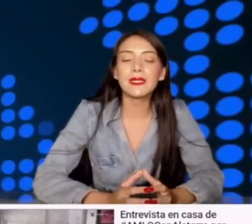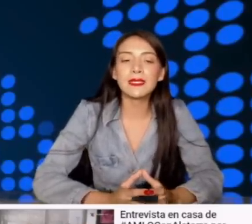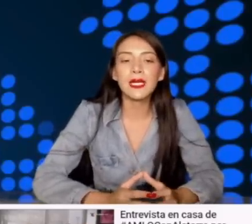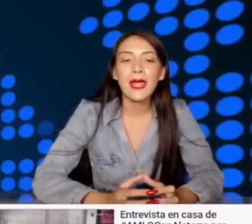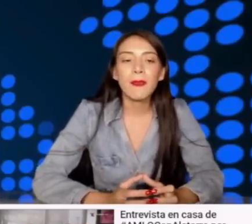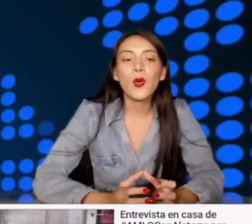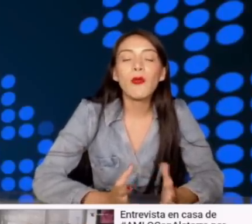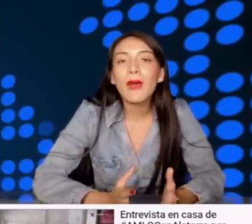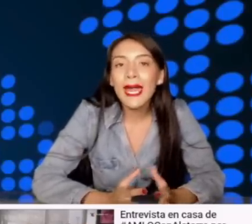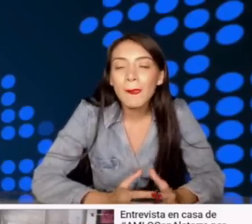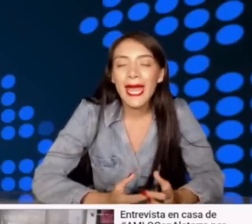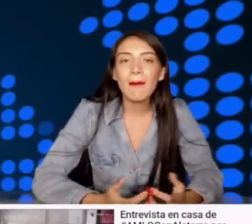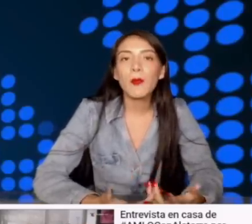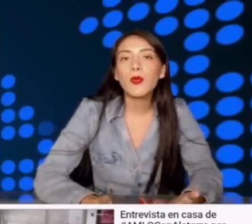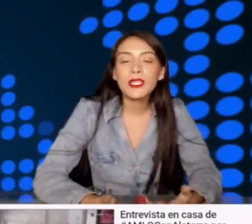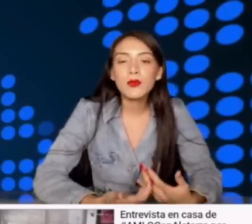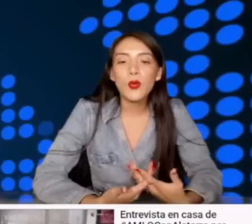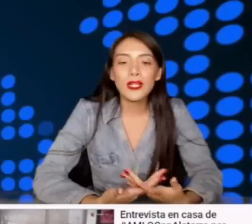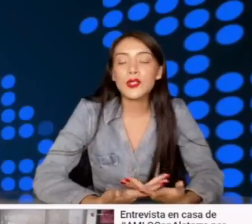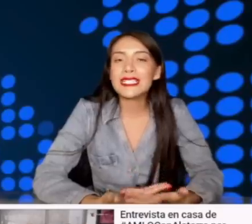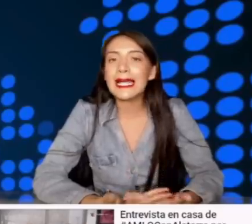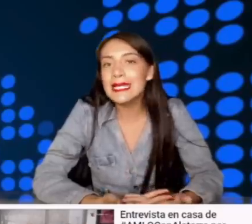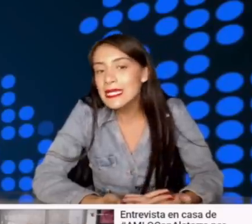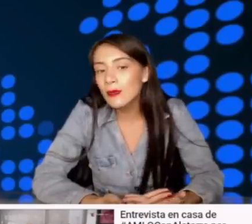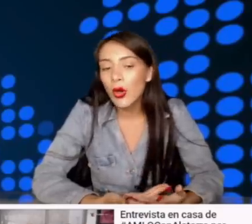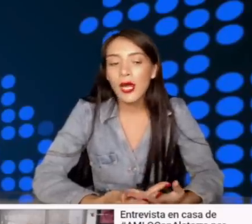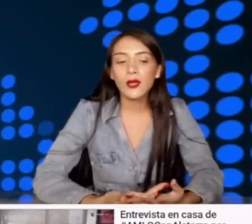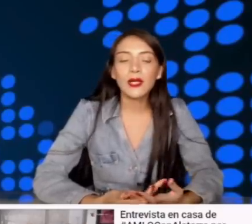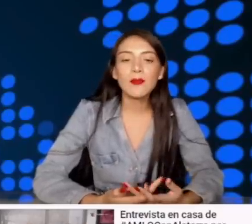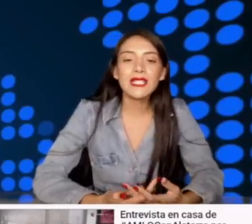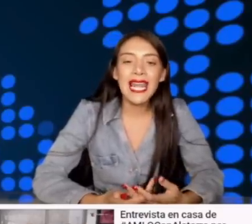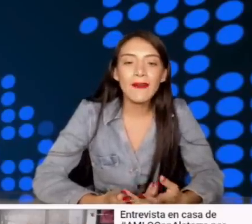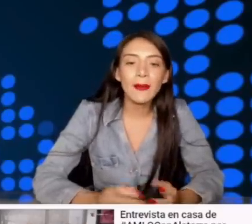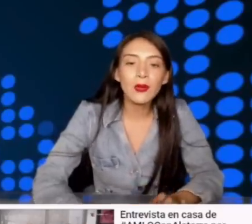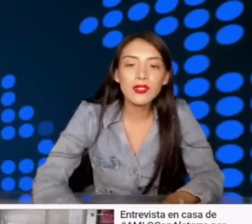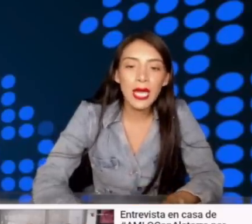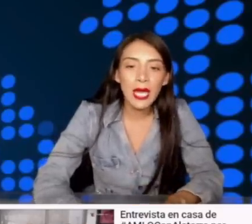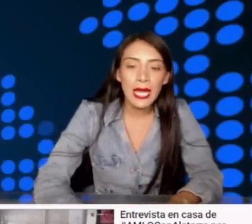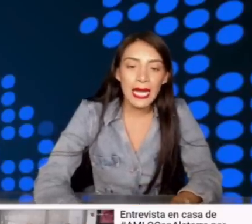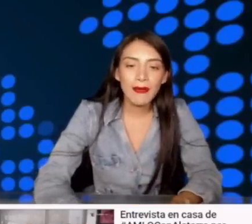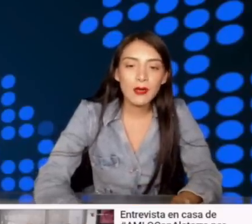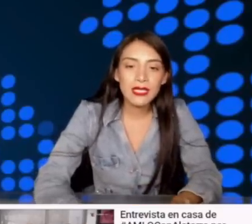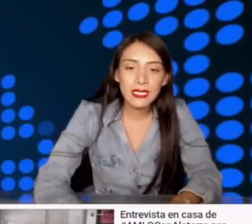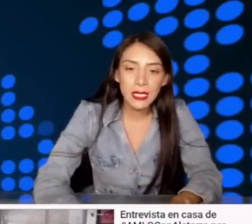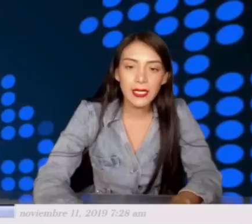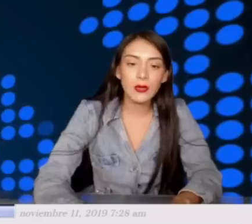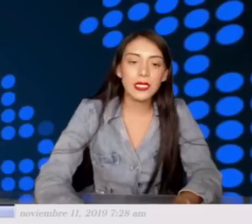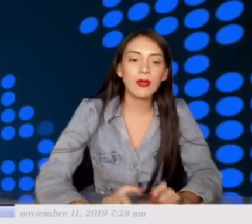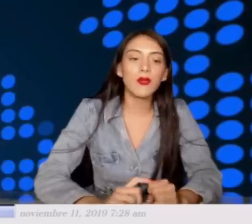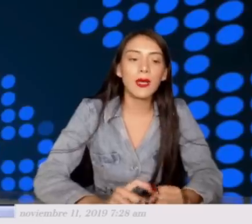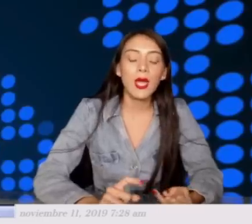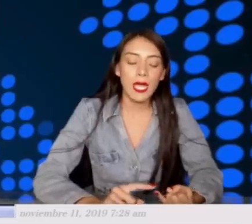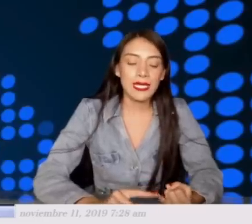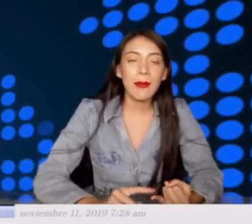que intentan golpear al populismo o al socialismo. Recordemos la famosa serie que